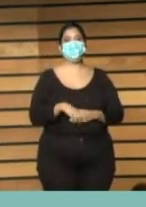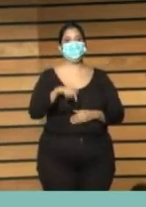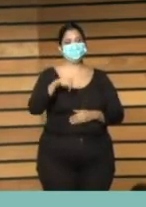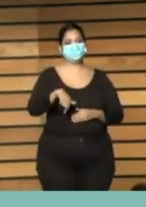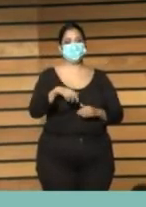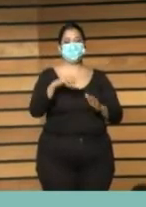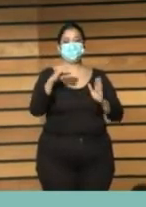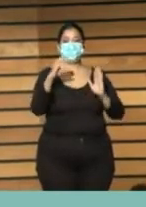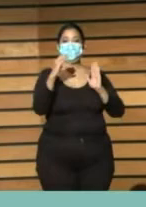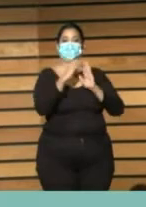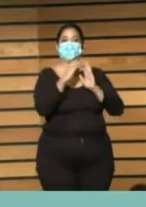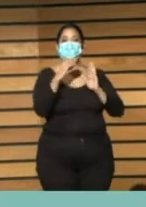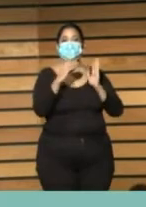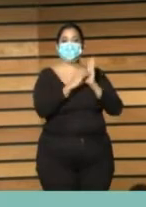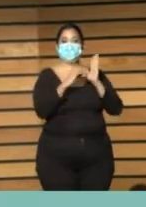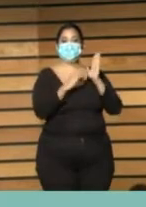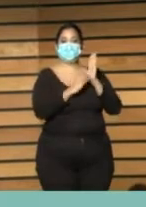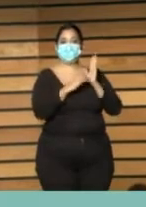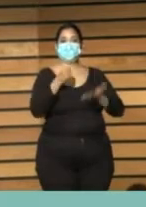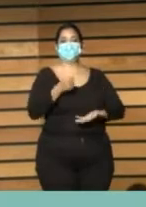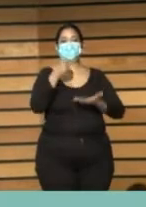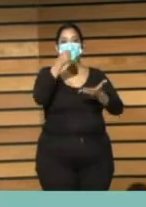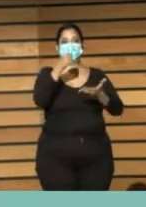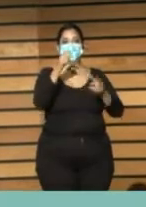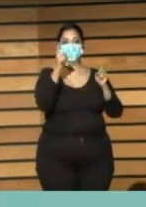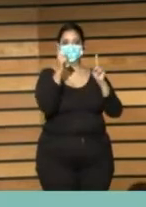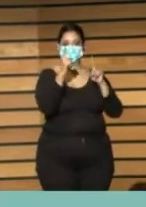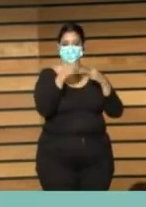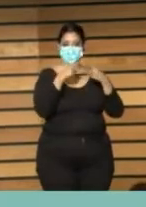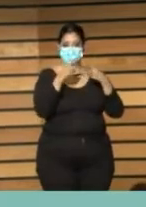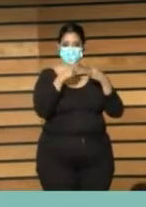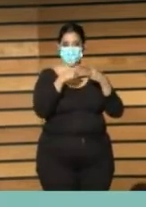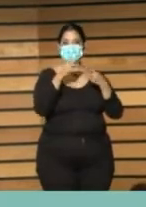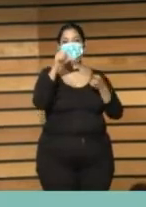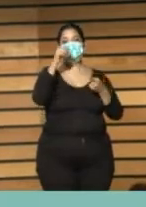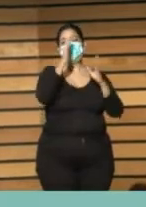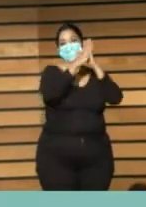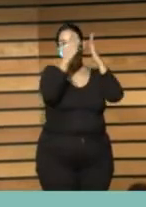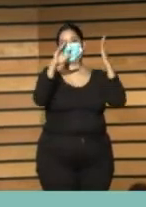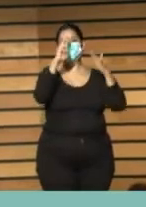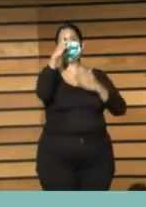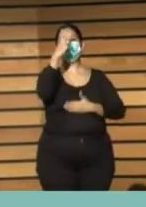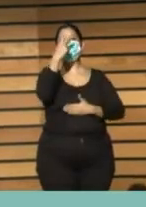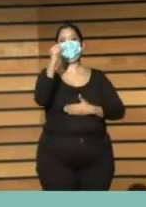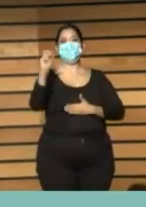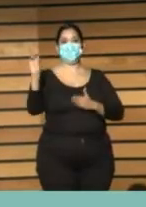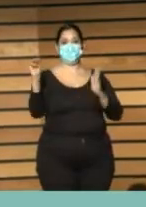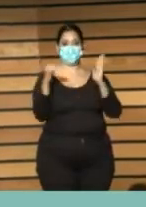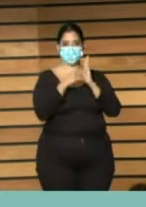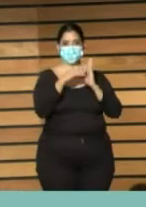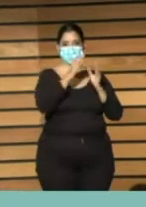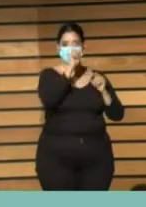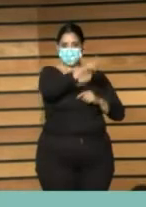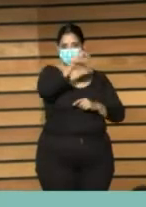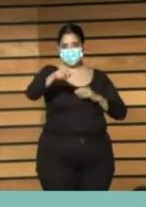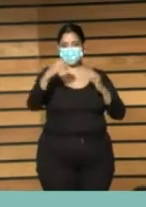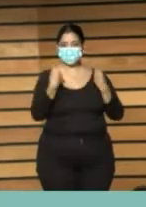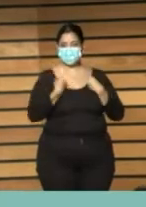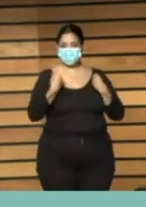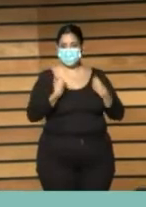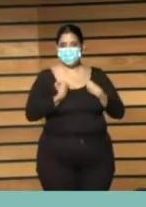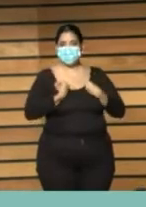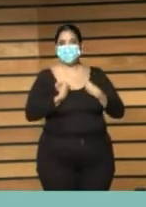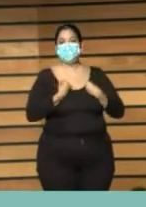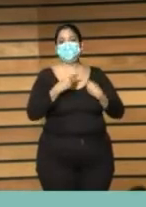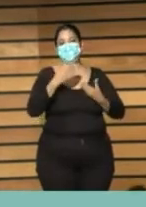tres categorías: bibliotecas en poblaciones de más de 100.000 habitantes. El premio consiste en dos licencias para asistir a un